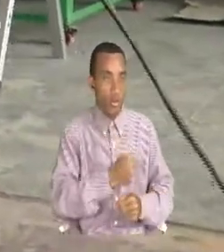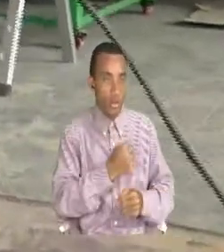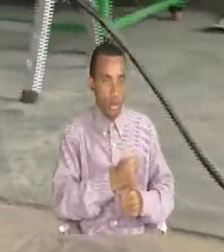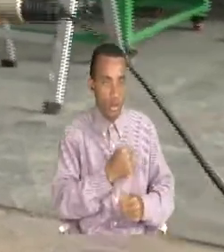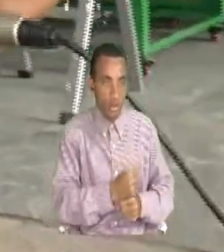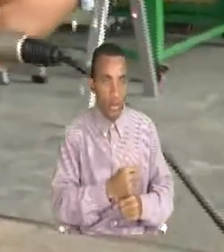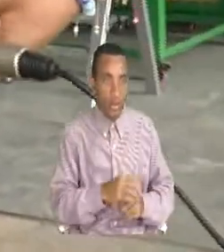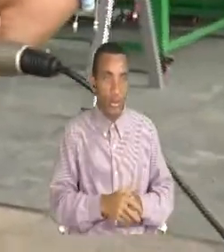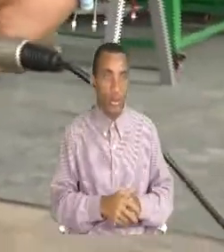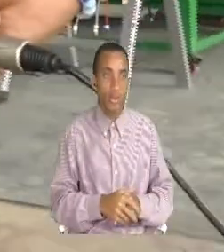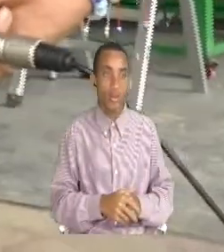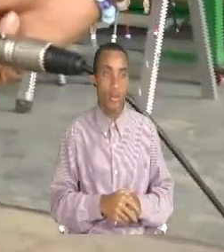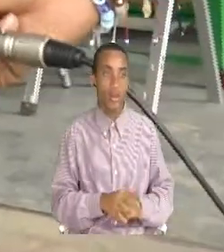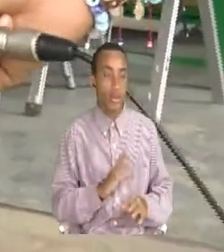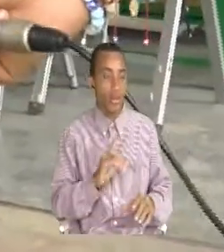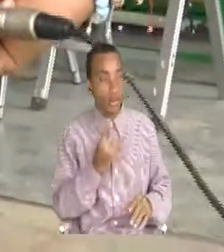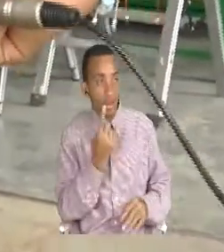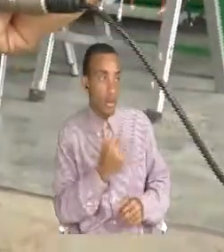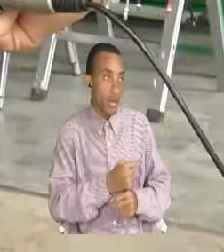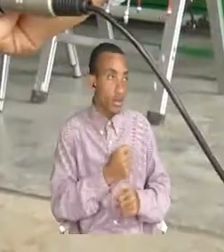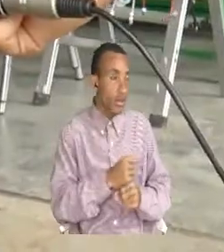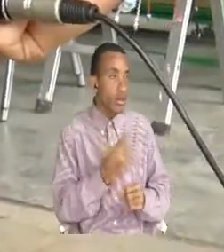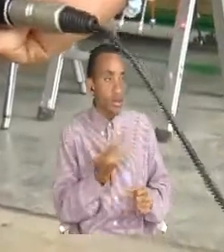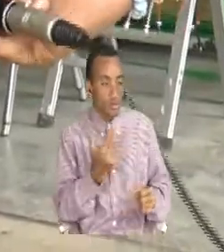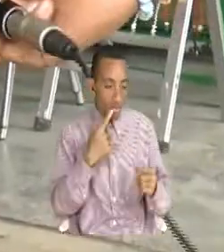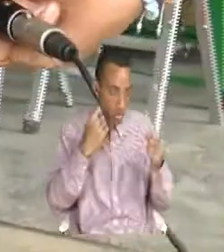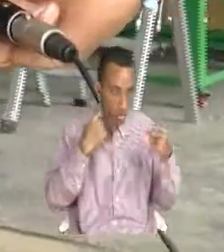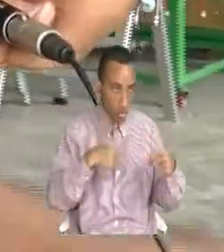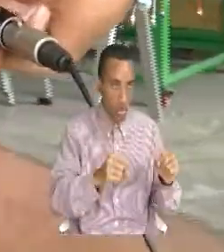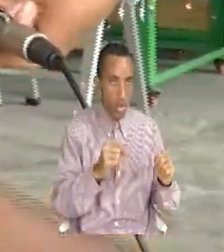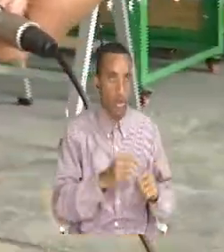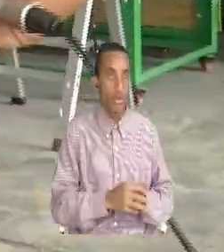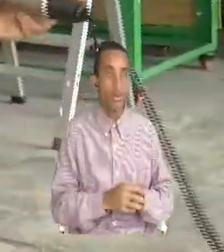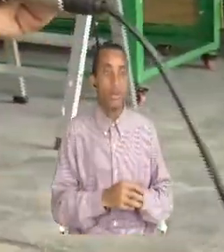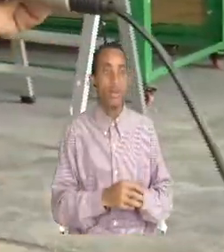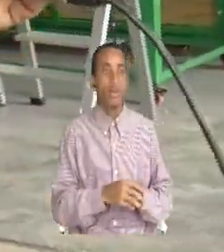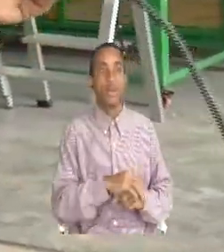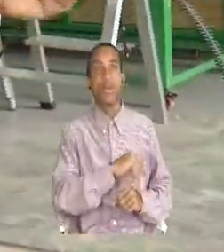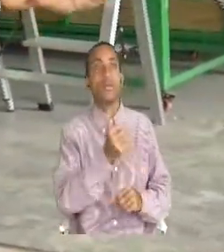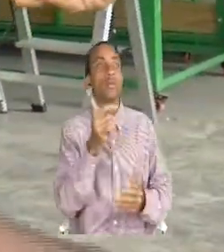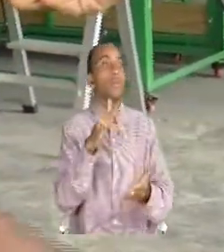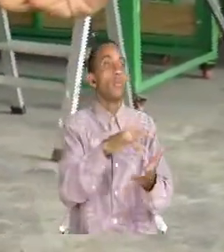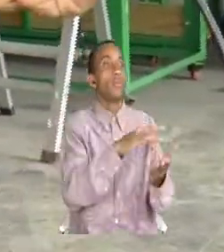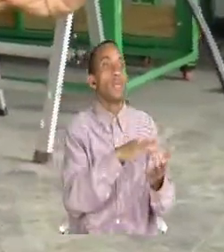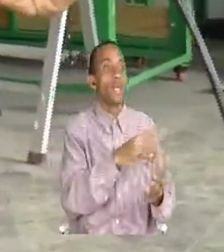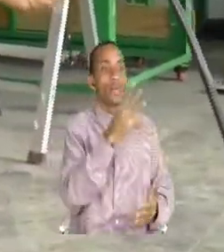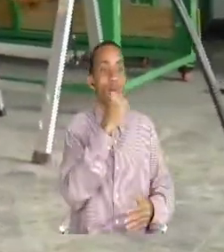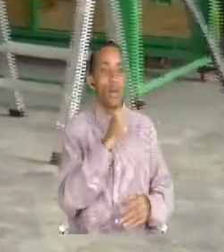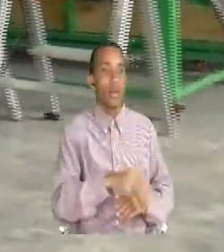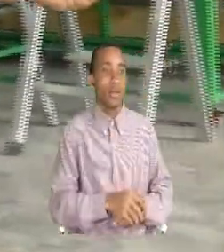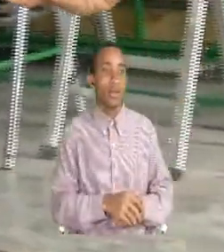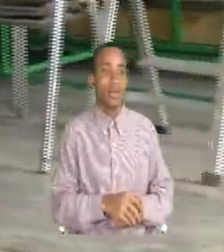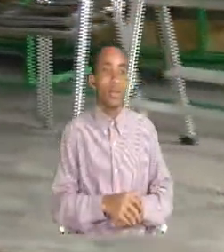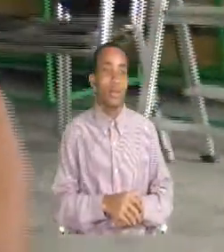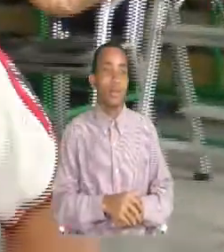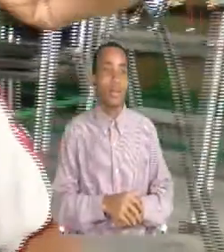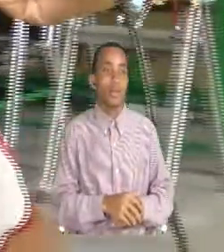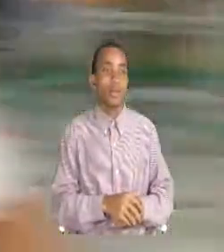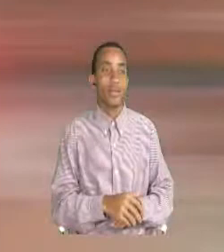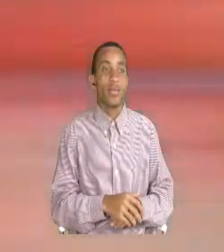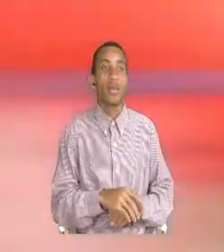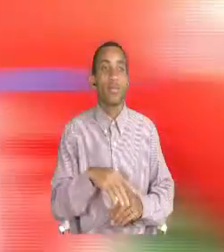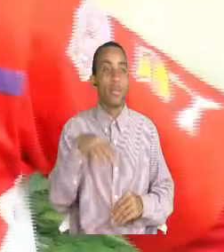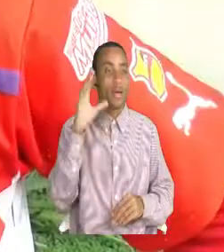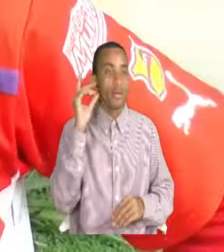Tenemos, aunque no haya trabajo, pues uno se la rebusca. Si a uno para otro lado no encuentra nada, mija. Que cumpla muchos años más,